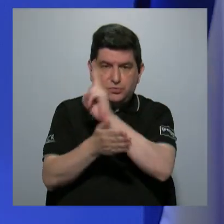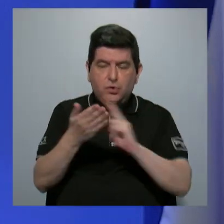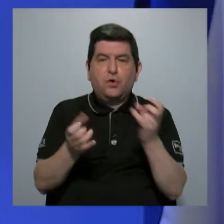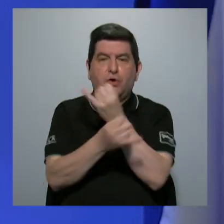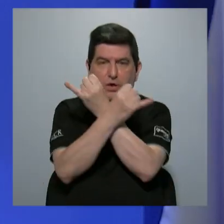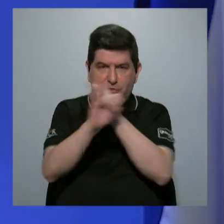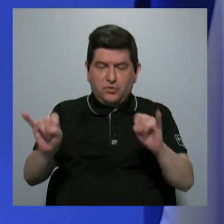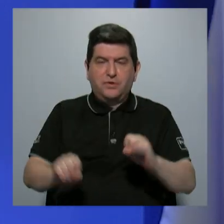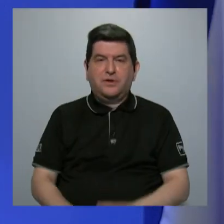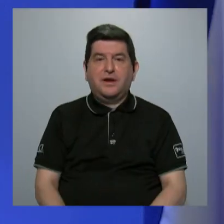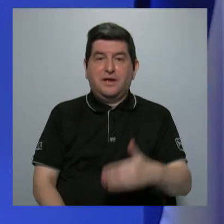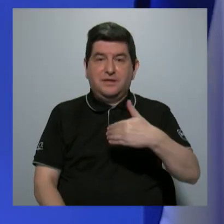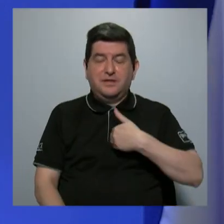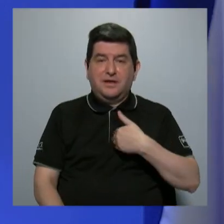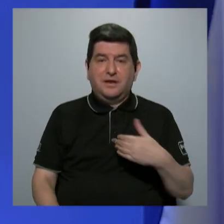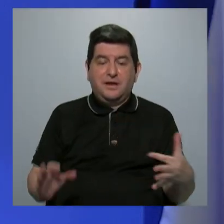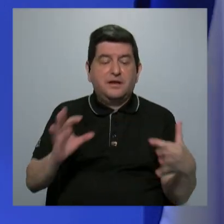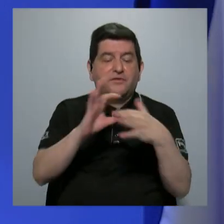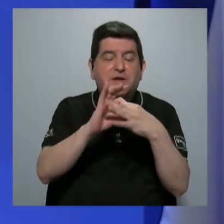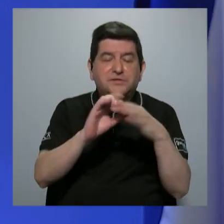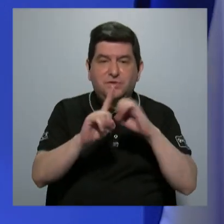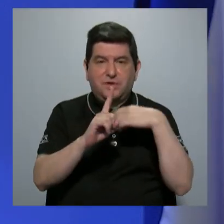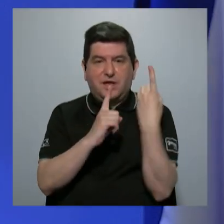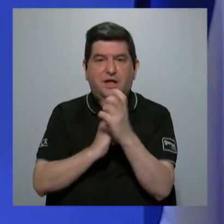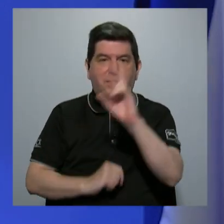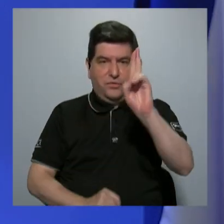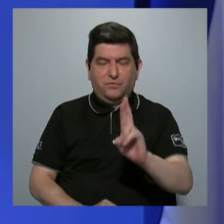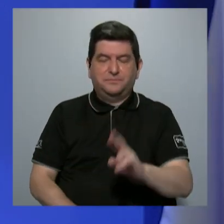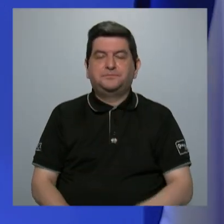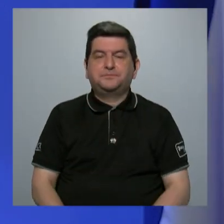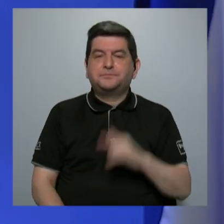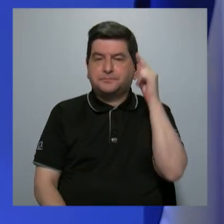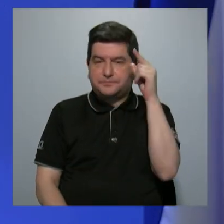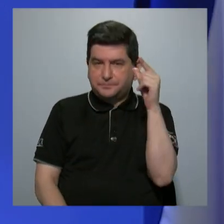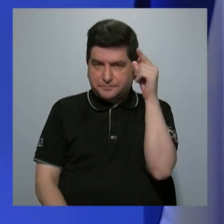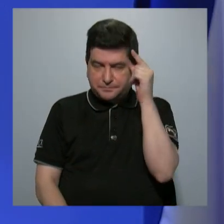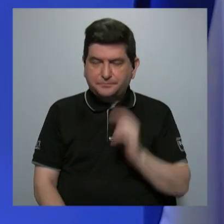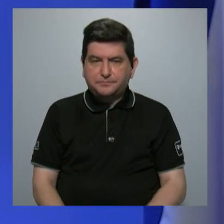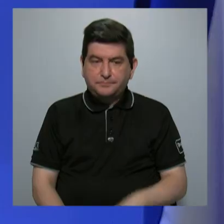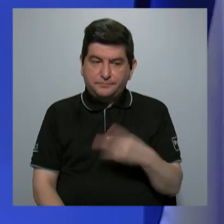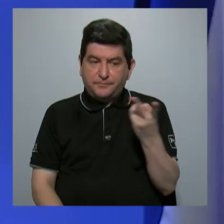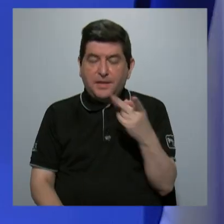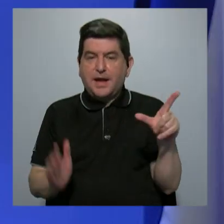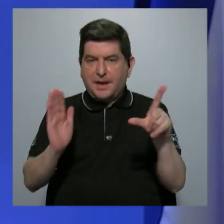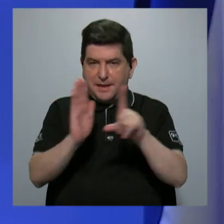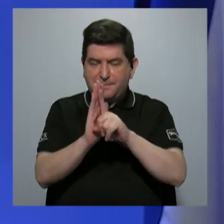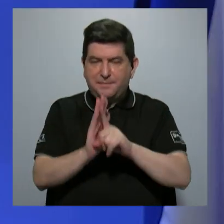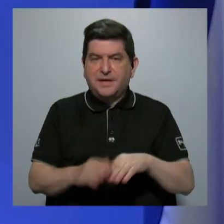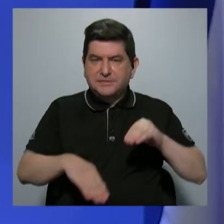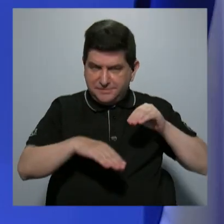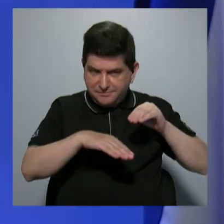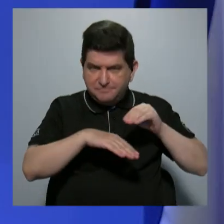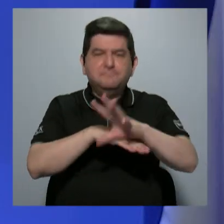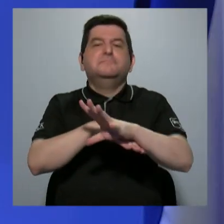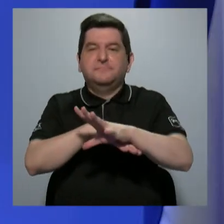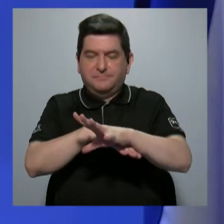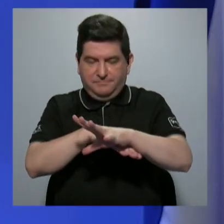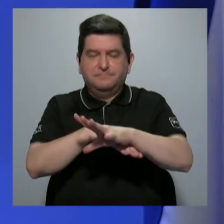autónoma tenemos con la sociedad costarricense. Evidentemente, ambas leyes tienen implicaciones